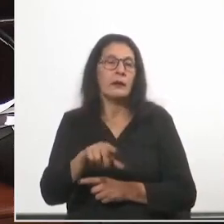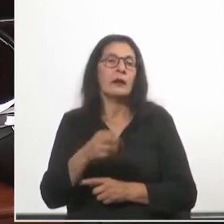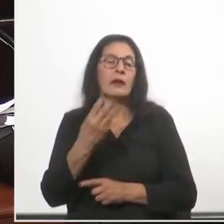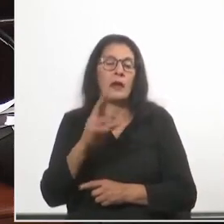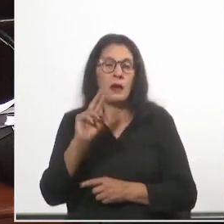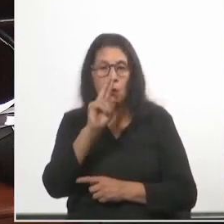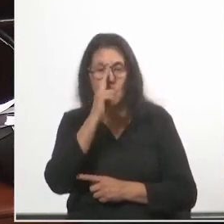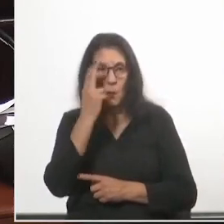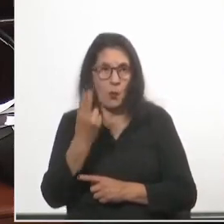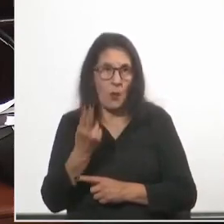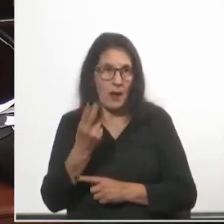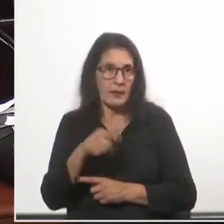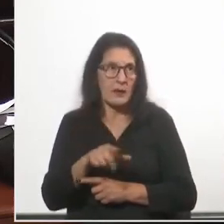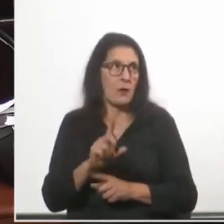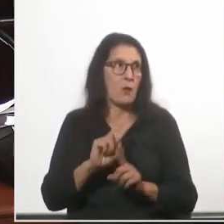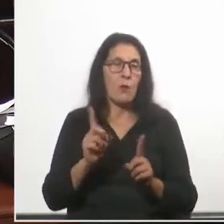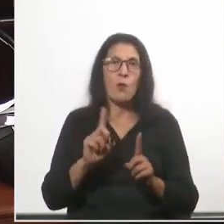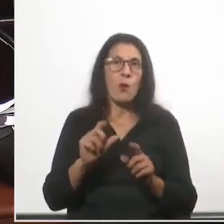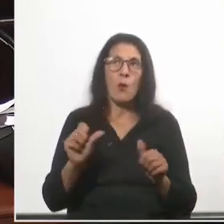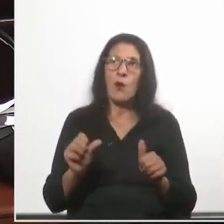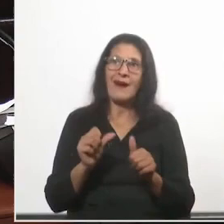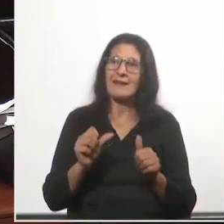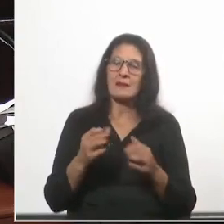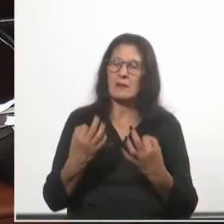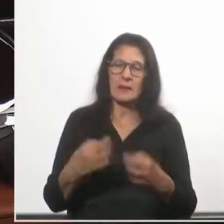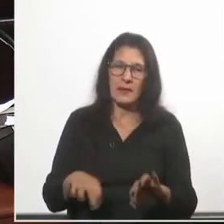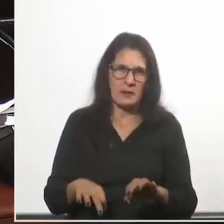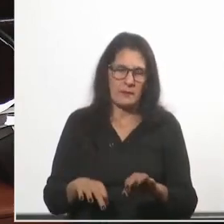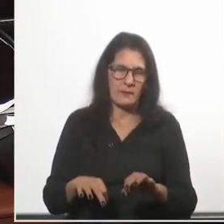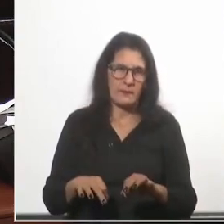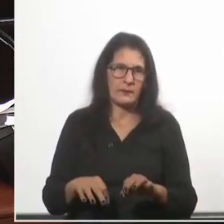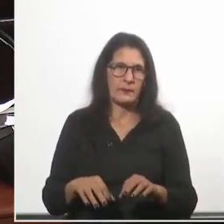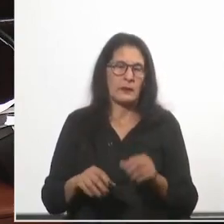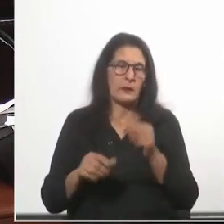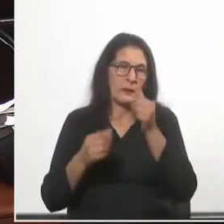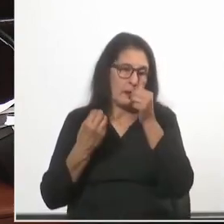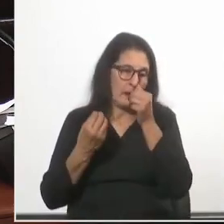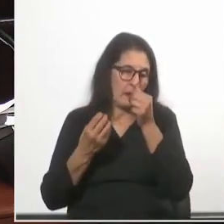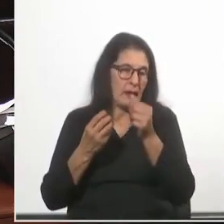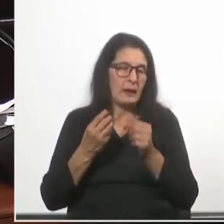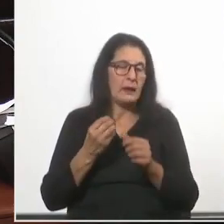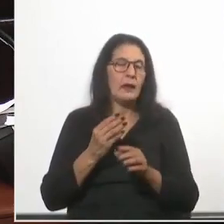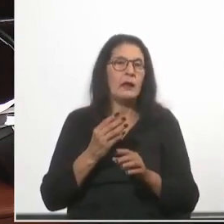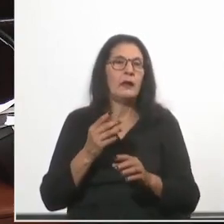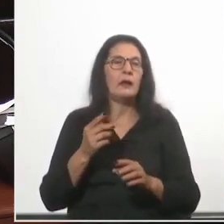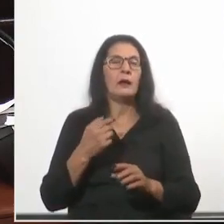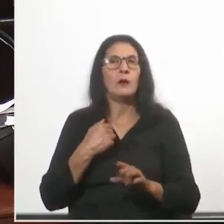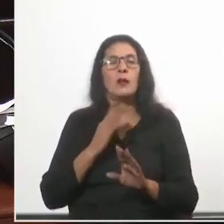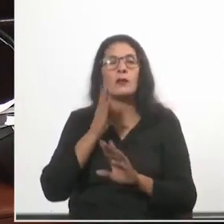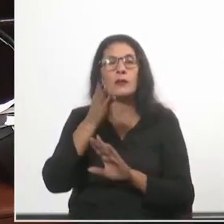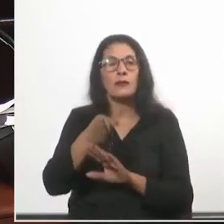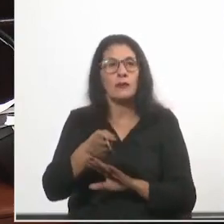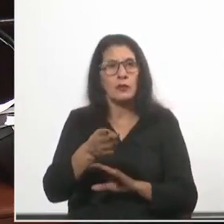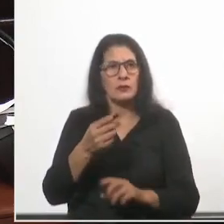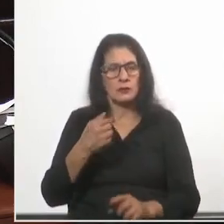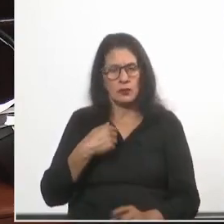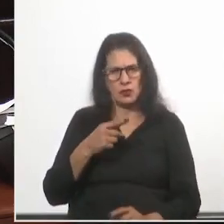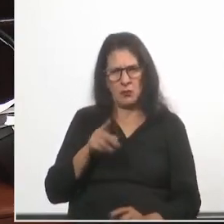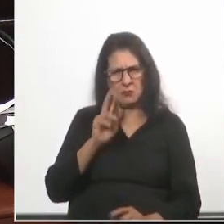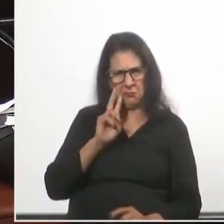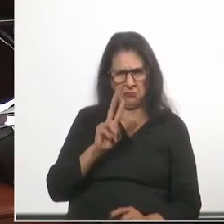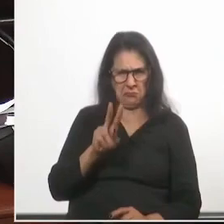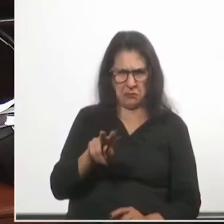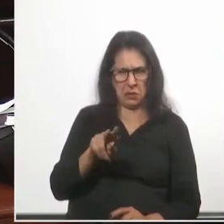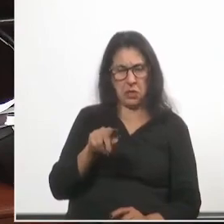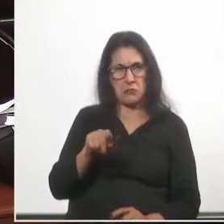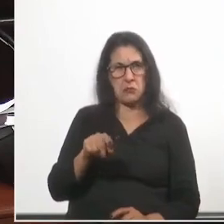el Uruguay no ha explotado debidamente. Al ingreso a la exposición me encontré con una raza que yo debo reconocer